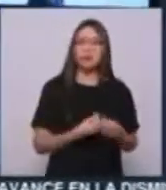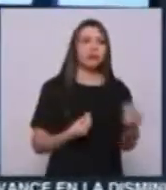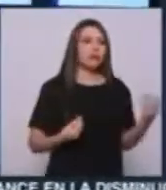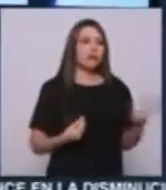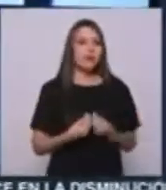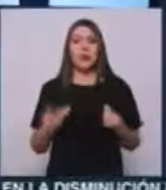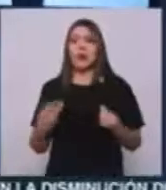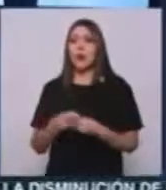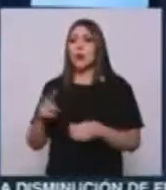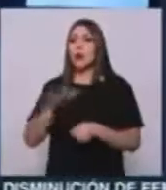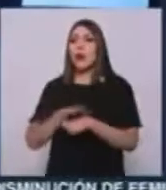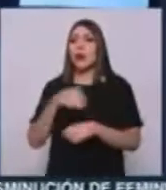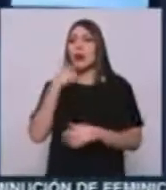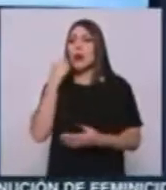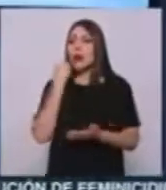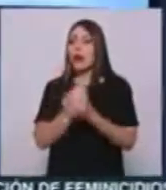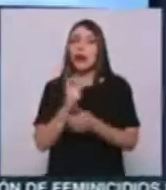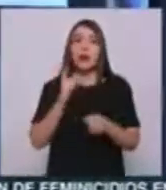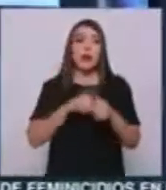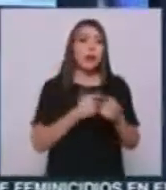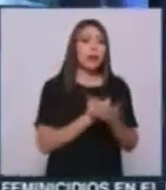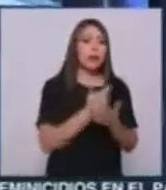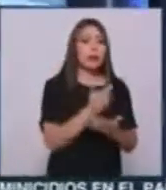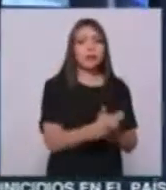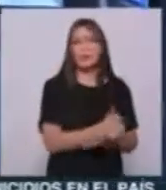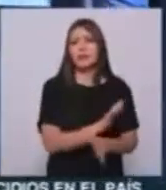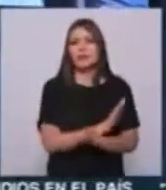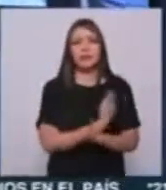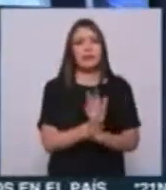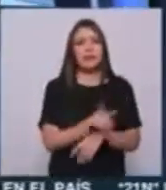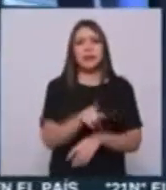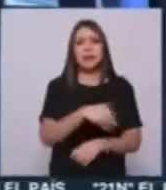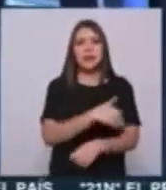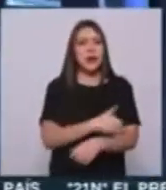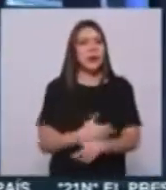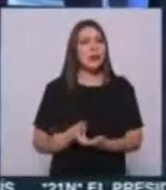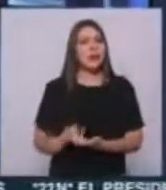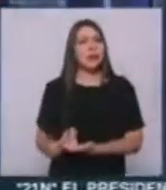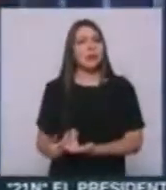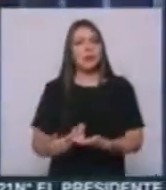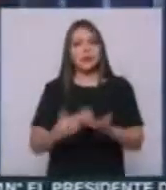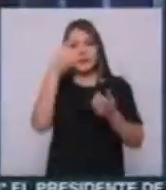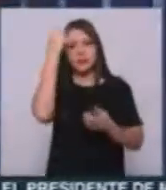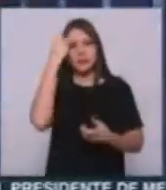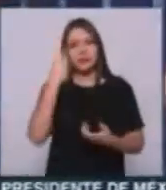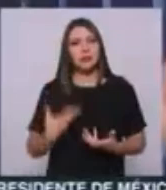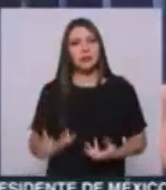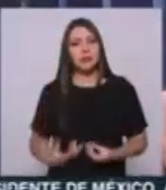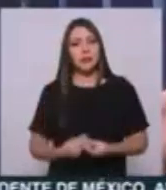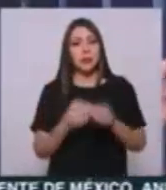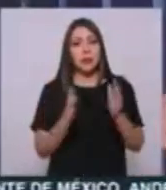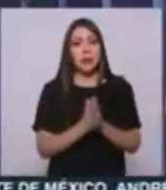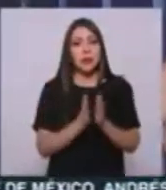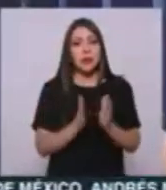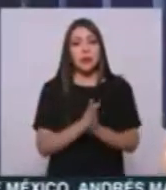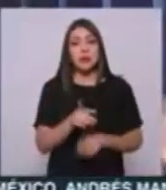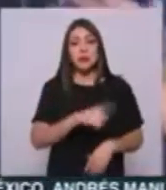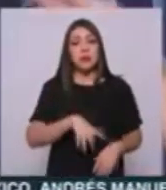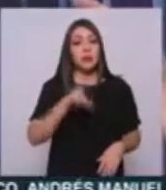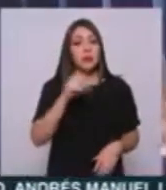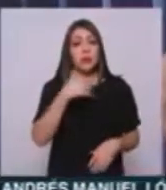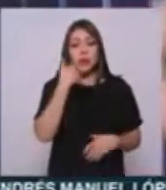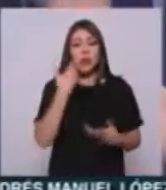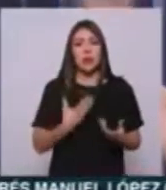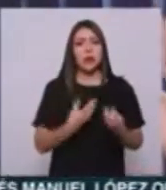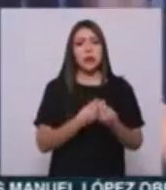pertenezcas a ningún contingente, la familia puede participar en su totalidad dentro de cada uno de ellos, y si no se quieren sumar a los